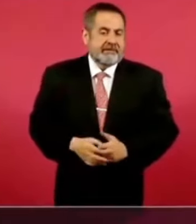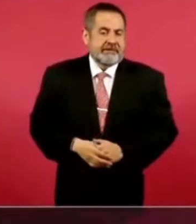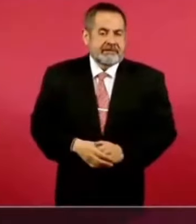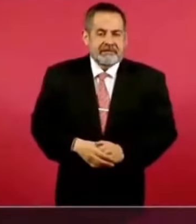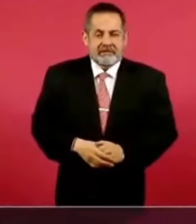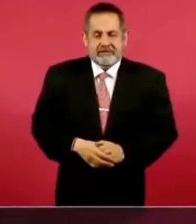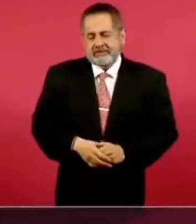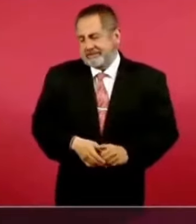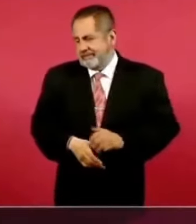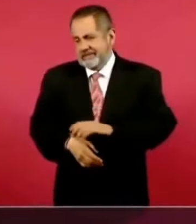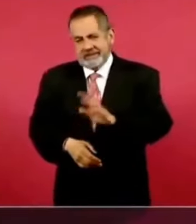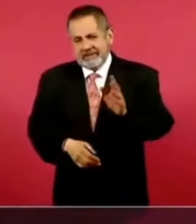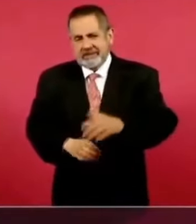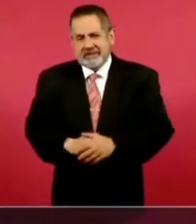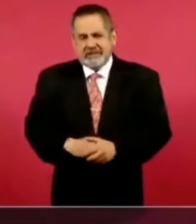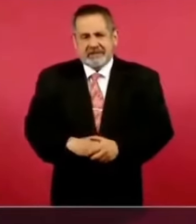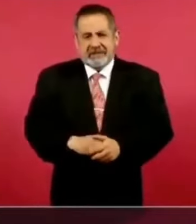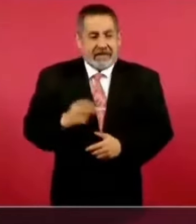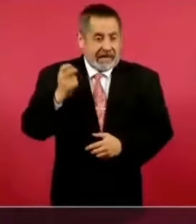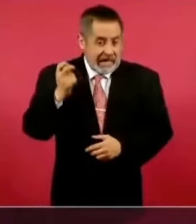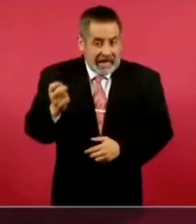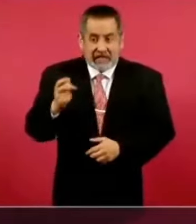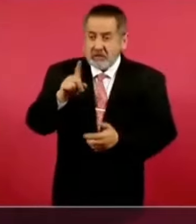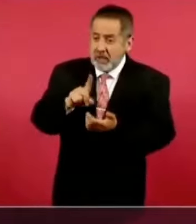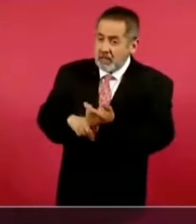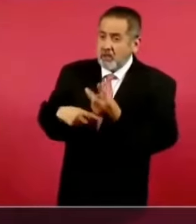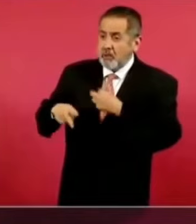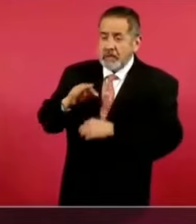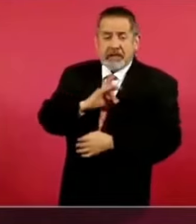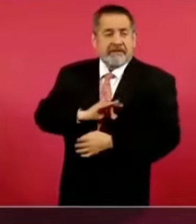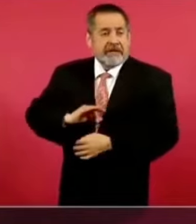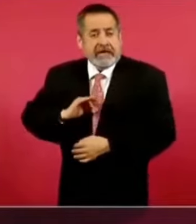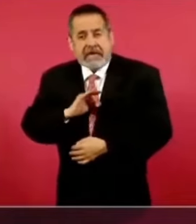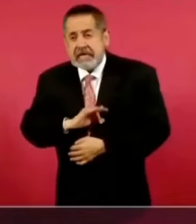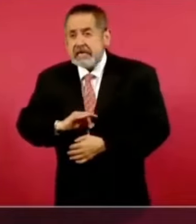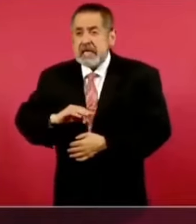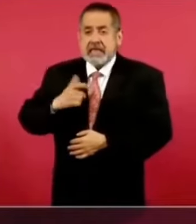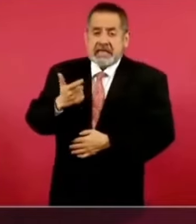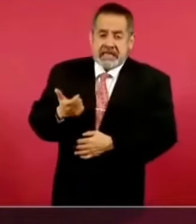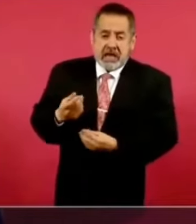No, eso no tiene nada que ver con la felicidad. Nada.